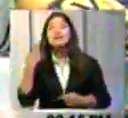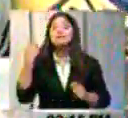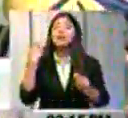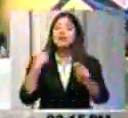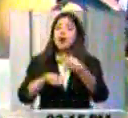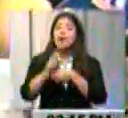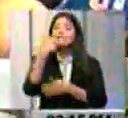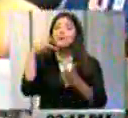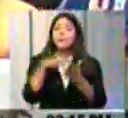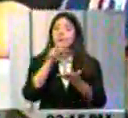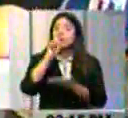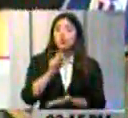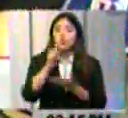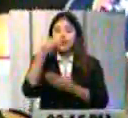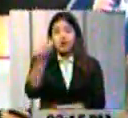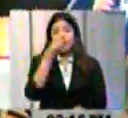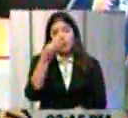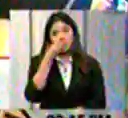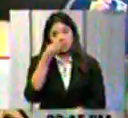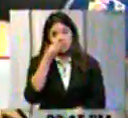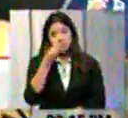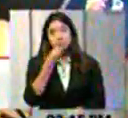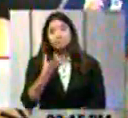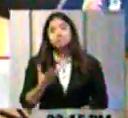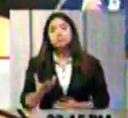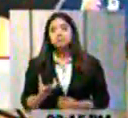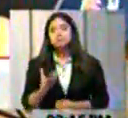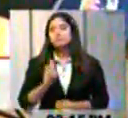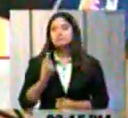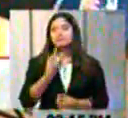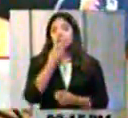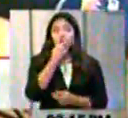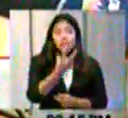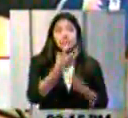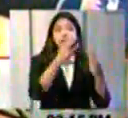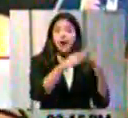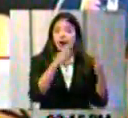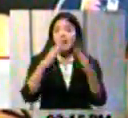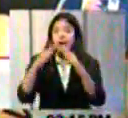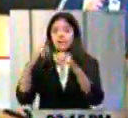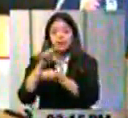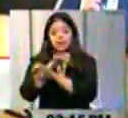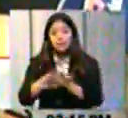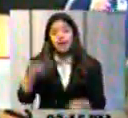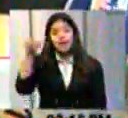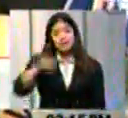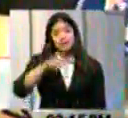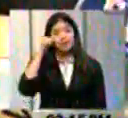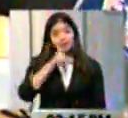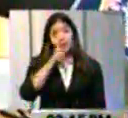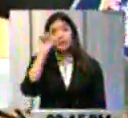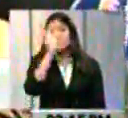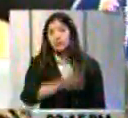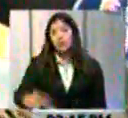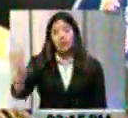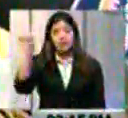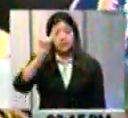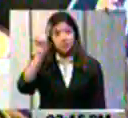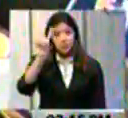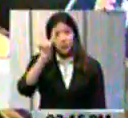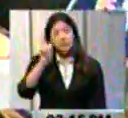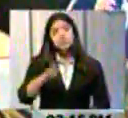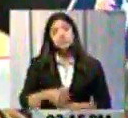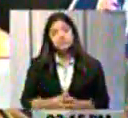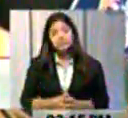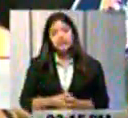de 3.000 toneladas de alimentos. No solamente es el casa por casa que vamos a desplegar este sábado en todo el territorio nacional, sino